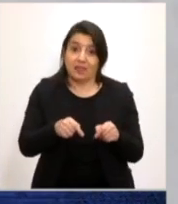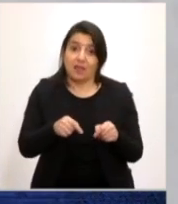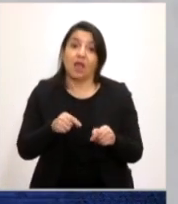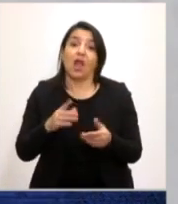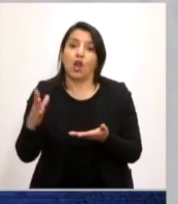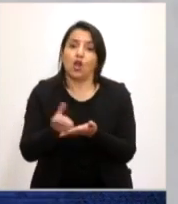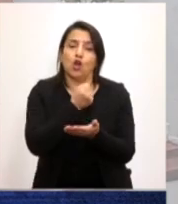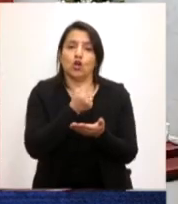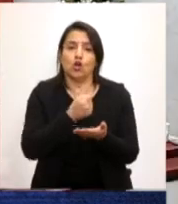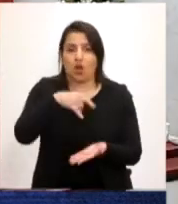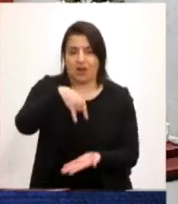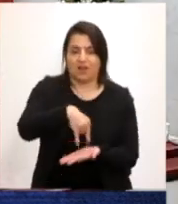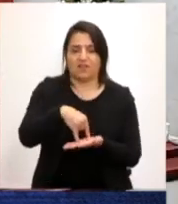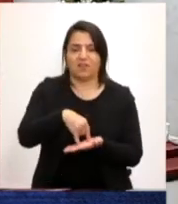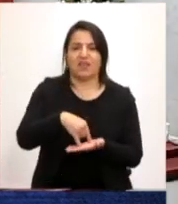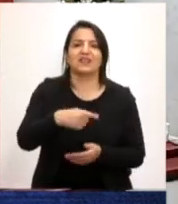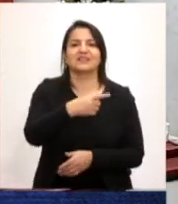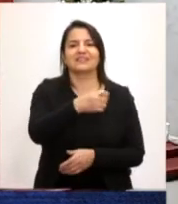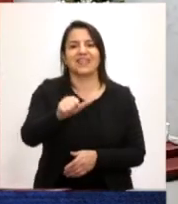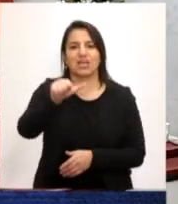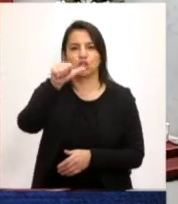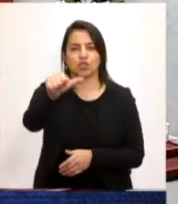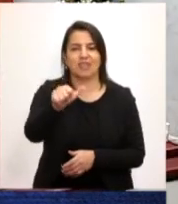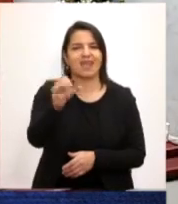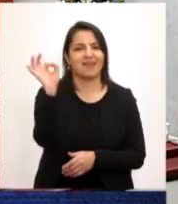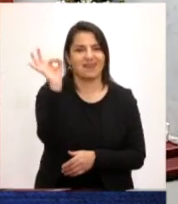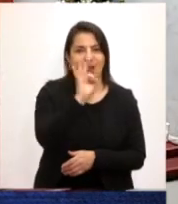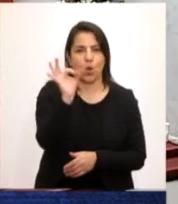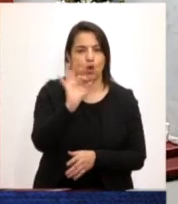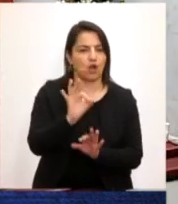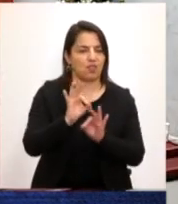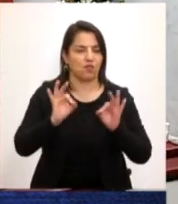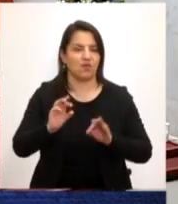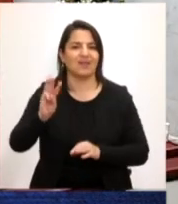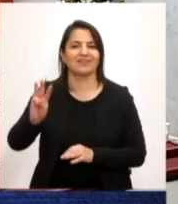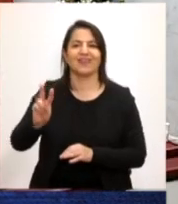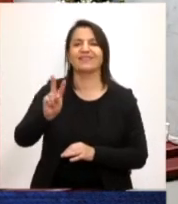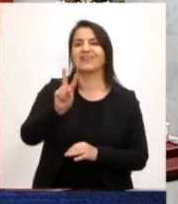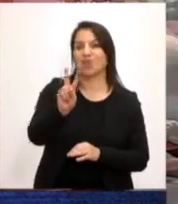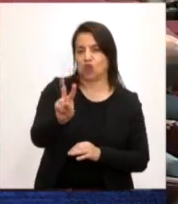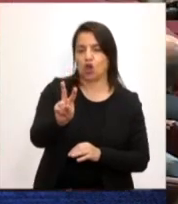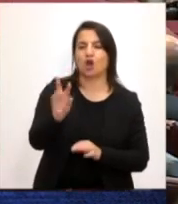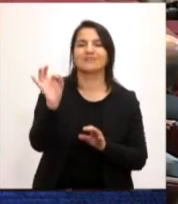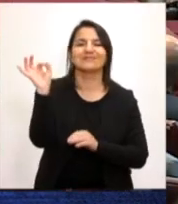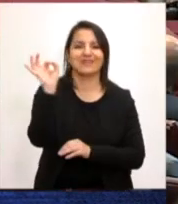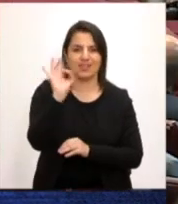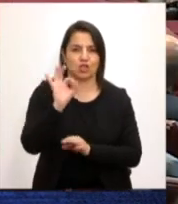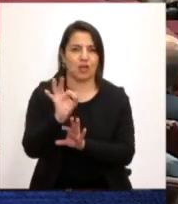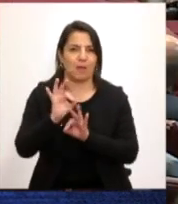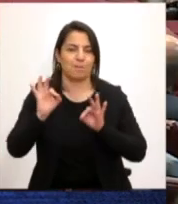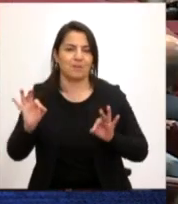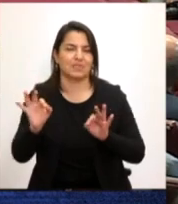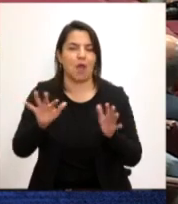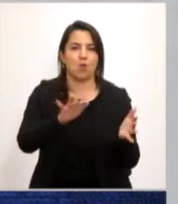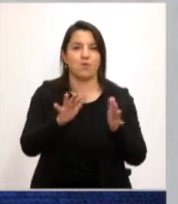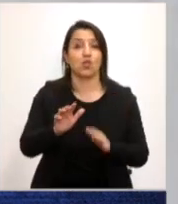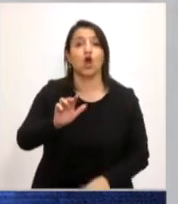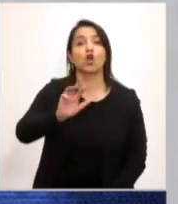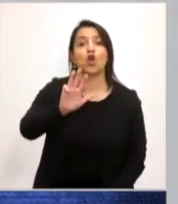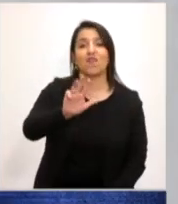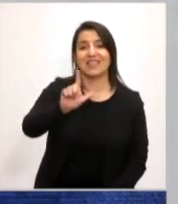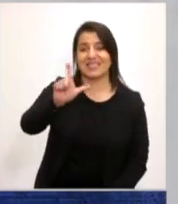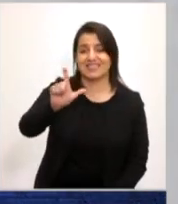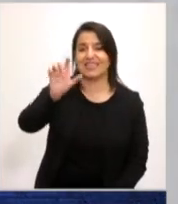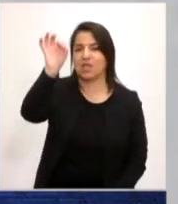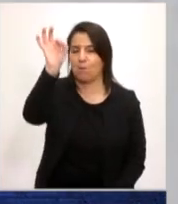hemos realizado 106 sesiones ordinarias y 32 sesiones especiales, con un promedio del 97% de la